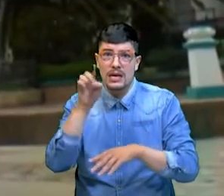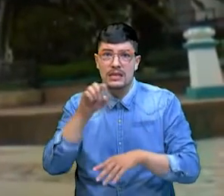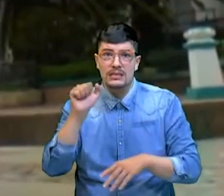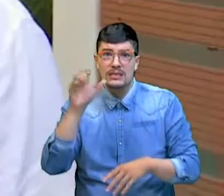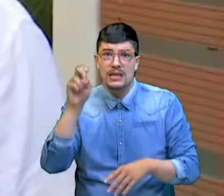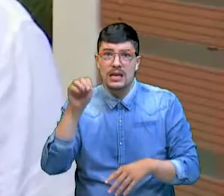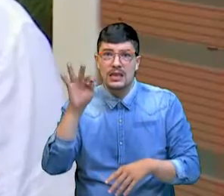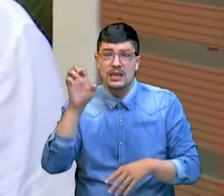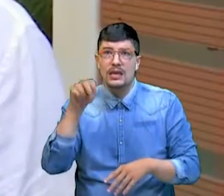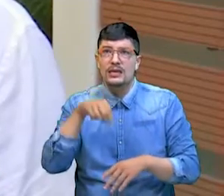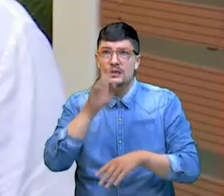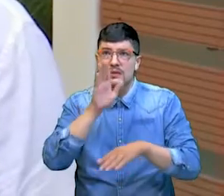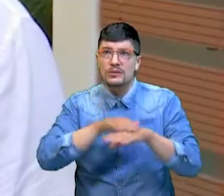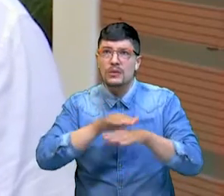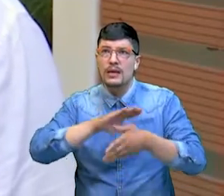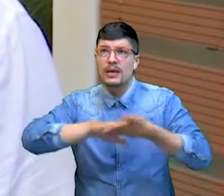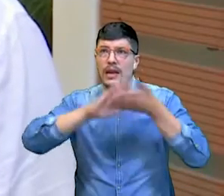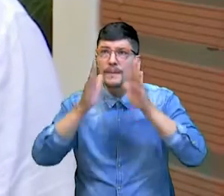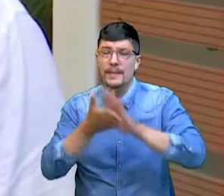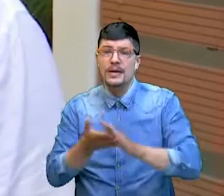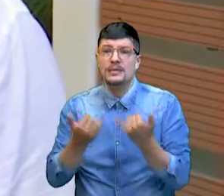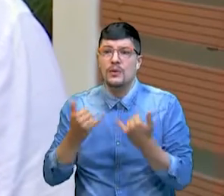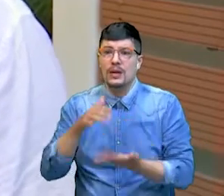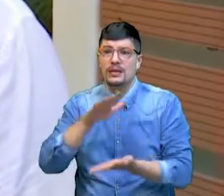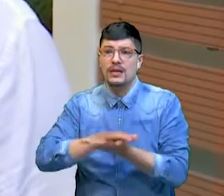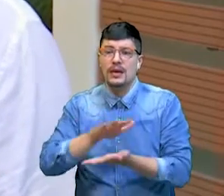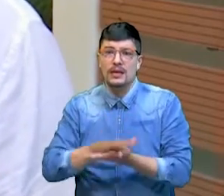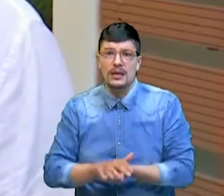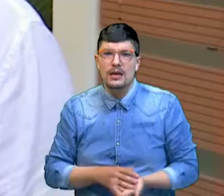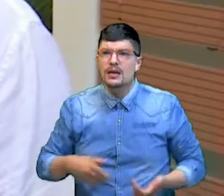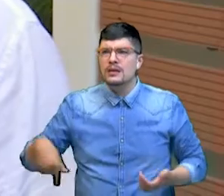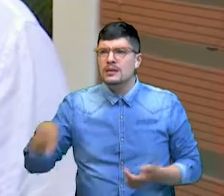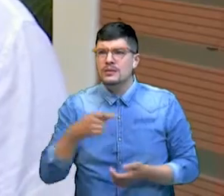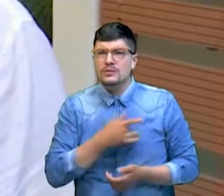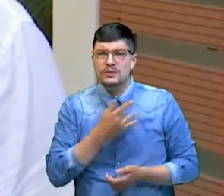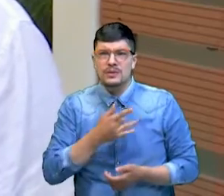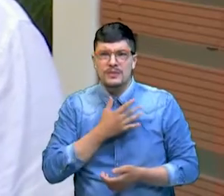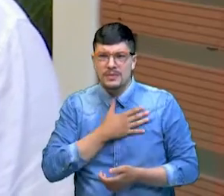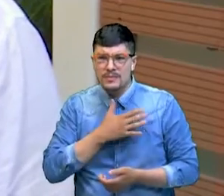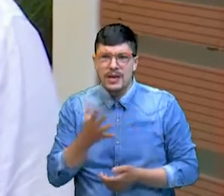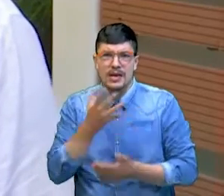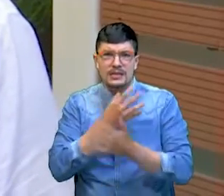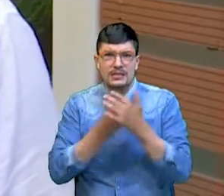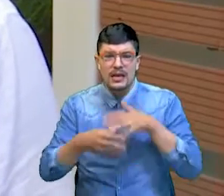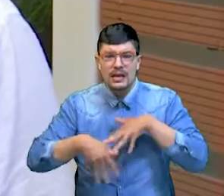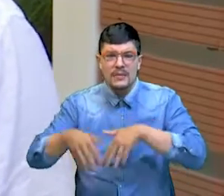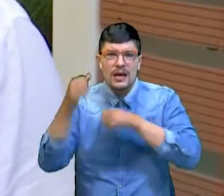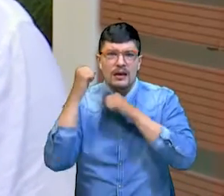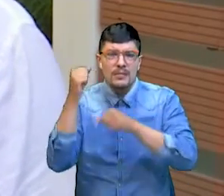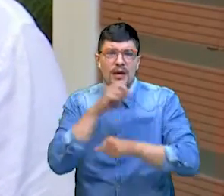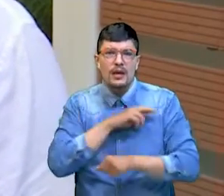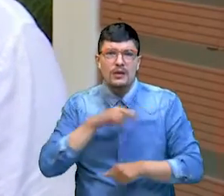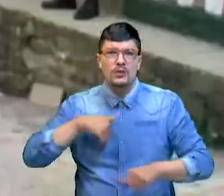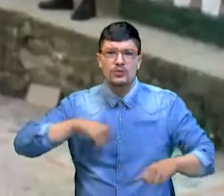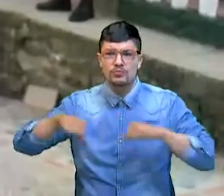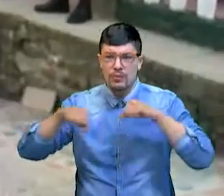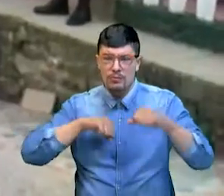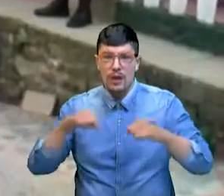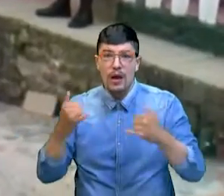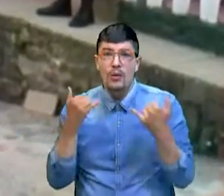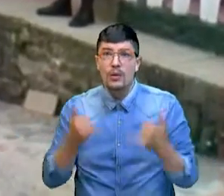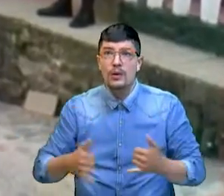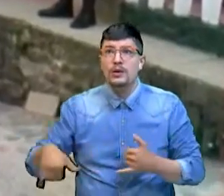calma. Yo creo que siempre la disposición de quienes salimos como marchantes o quienes nos vamos a movilizar es